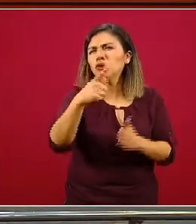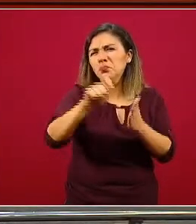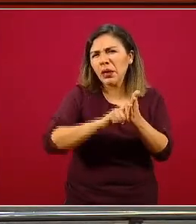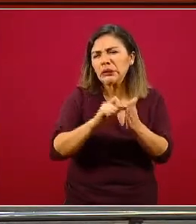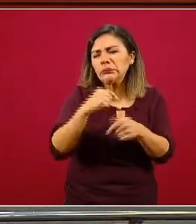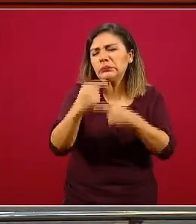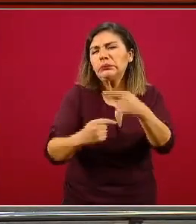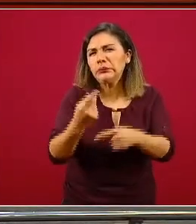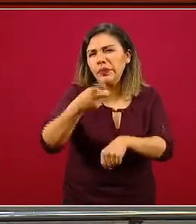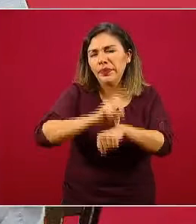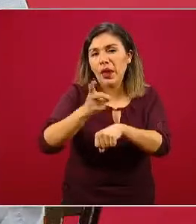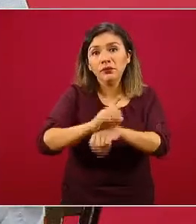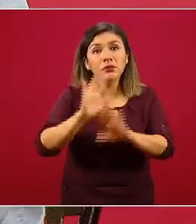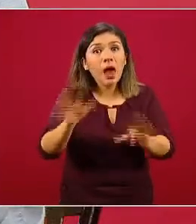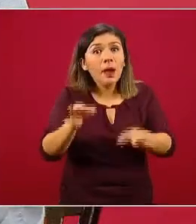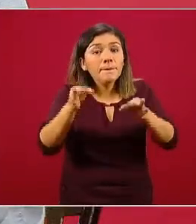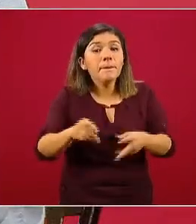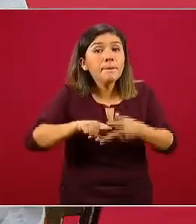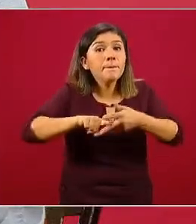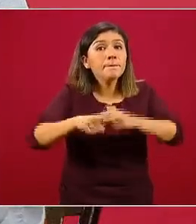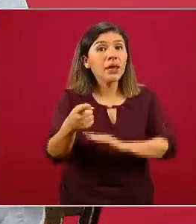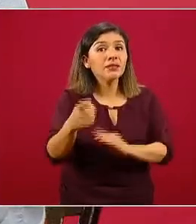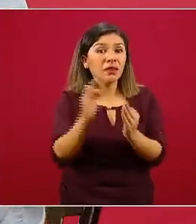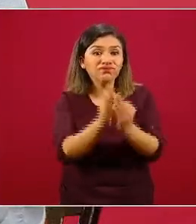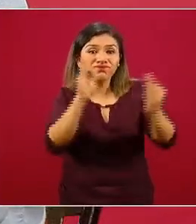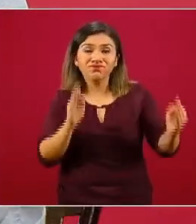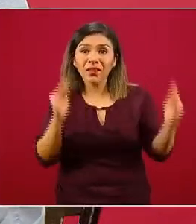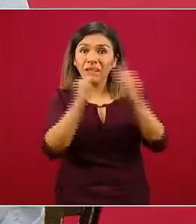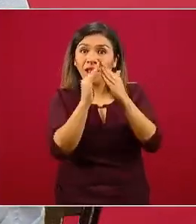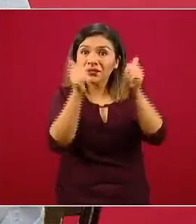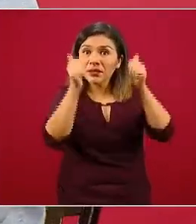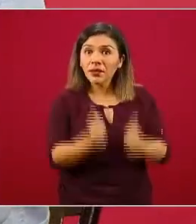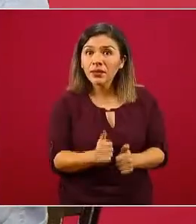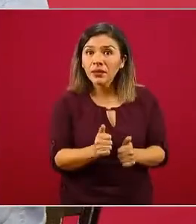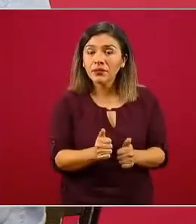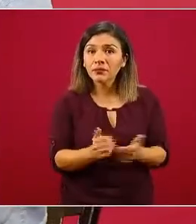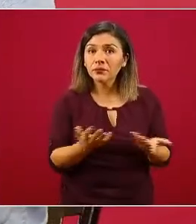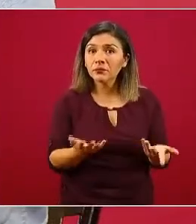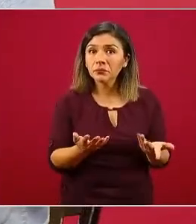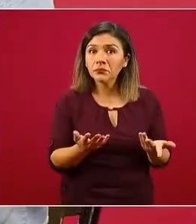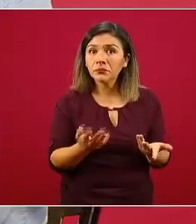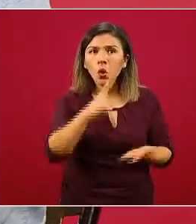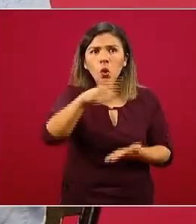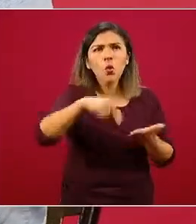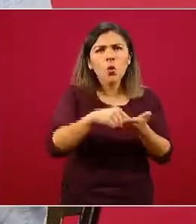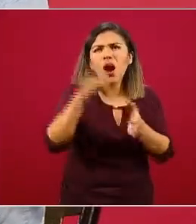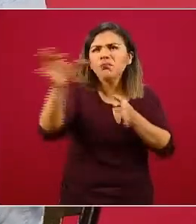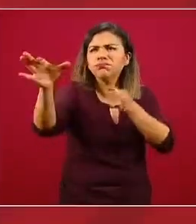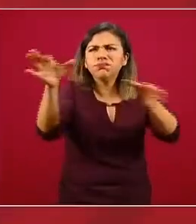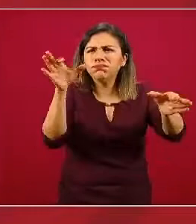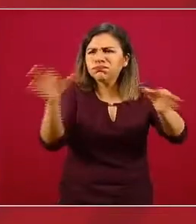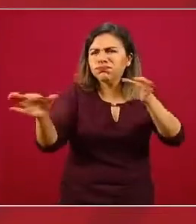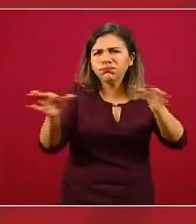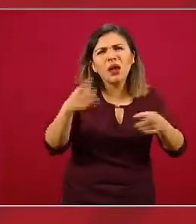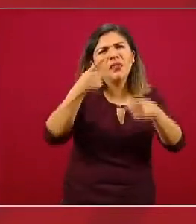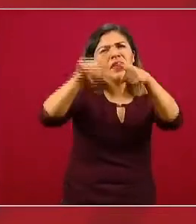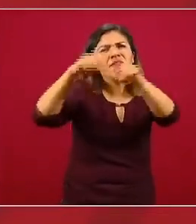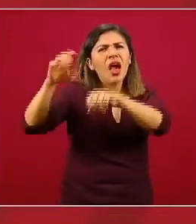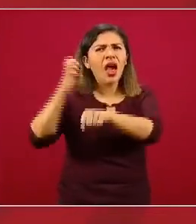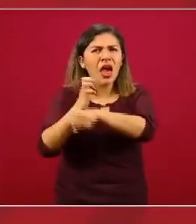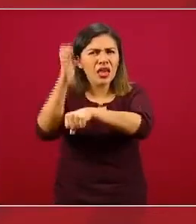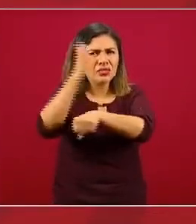días formalmente desde la Jornada Nacional de Sana Distancia, y localmente, regionalmente en distintos